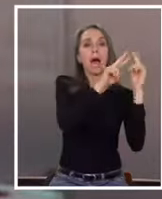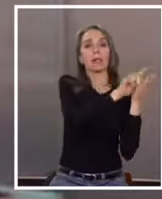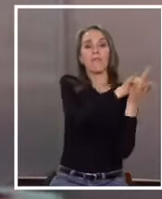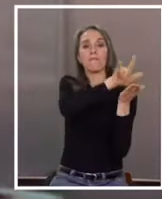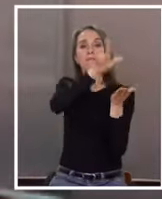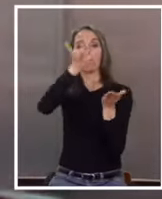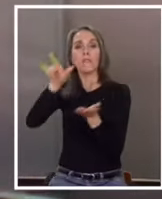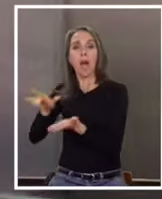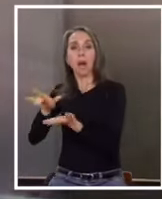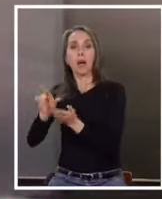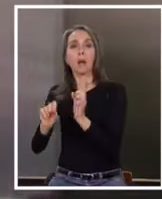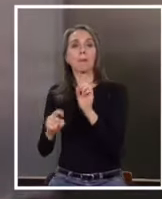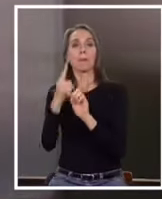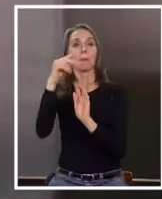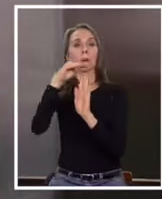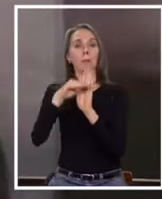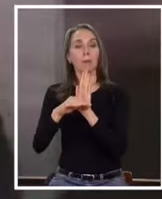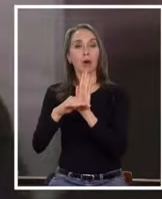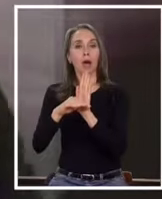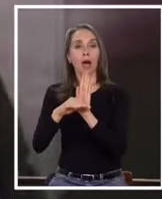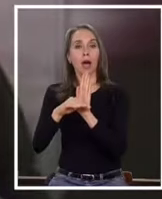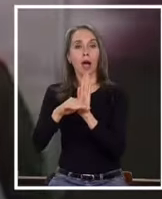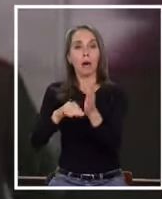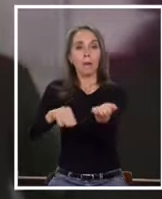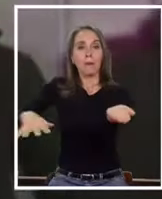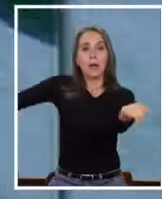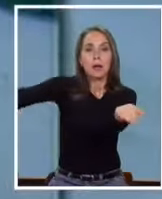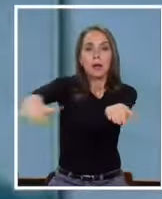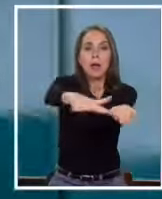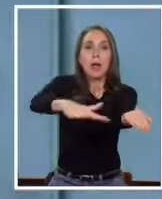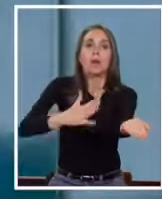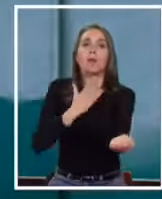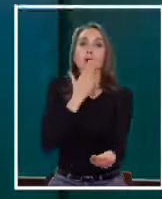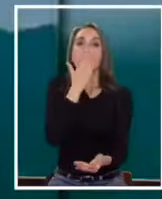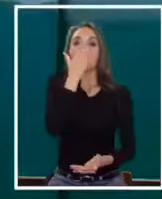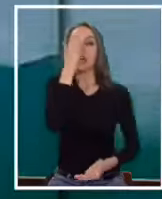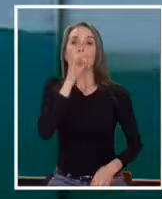realizar el primer programa desde el territorio antártico.